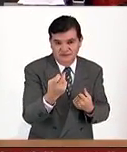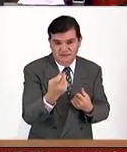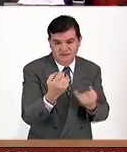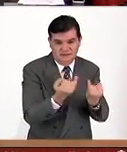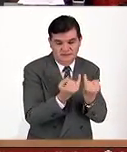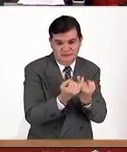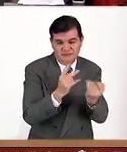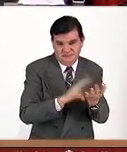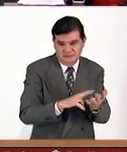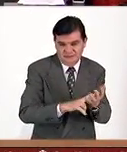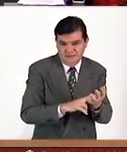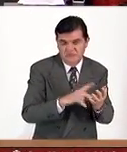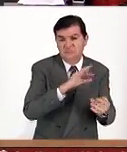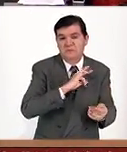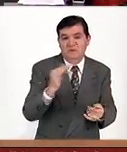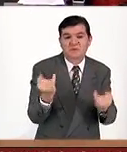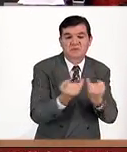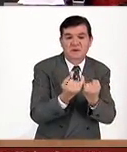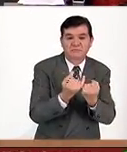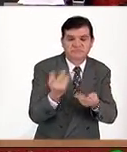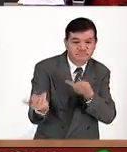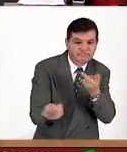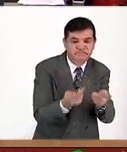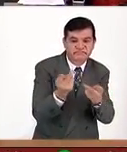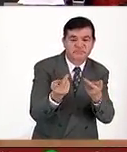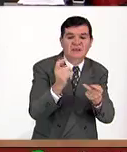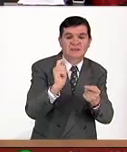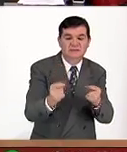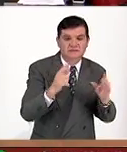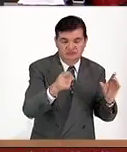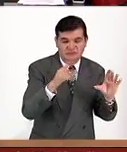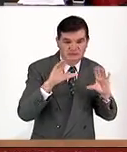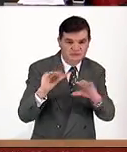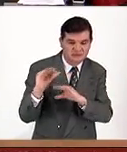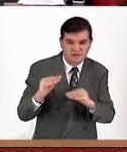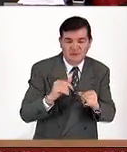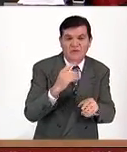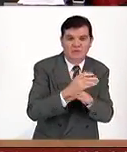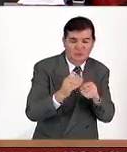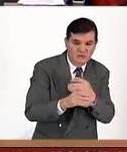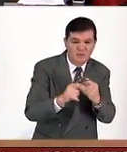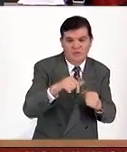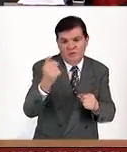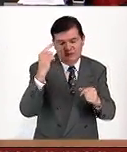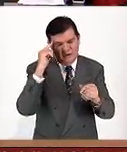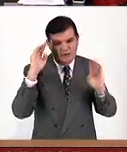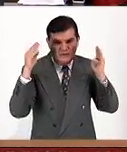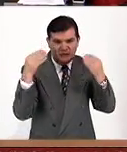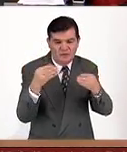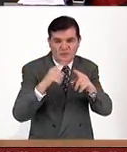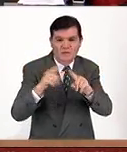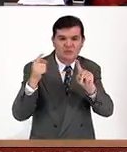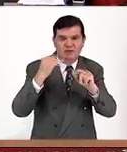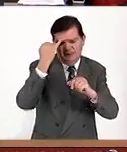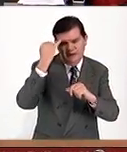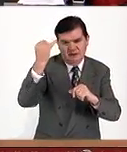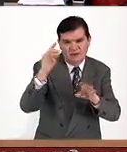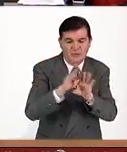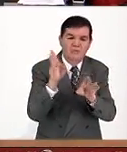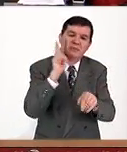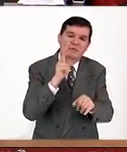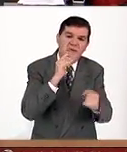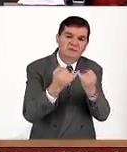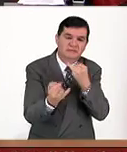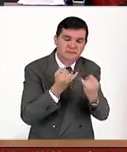válido, ¿no? Y válido. Y puede cuestionar totalmente lo que le has enseñado. Y puede tener otra perspectiva, o por lo menos le esté